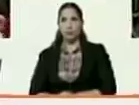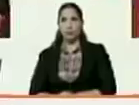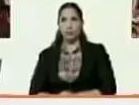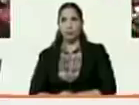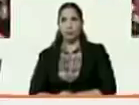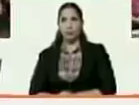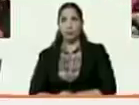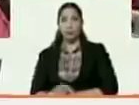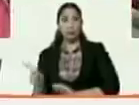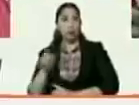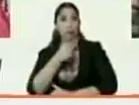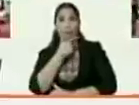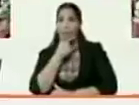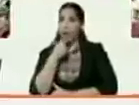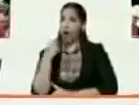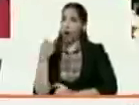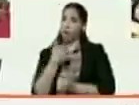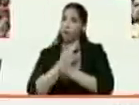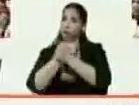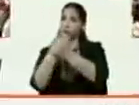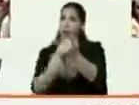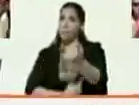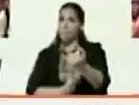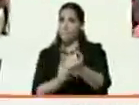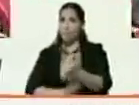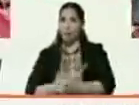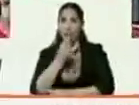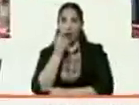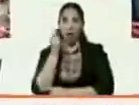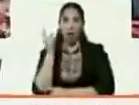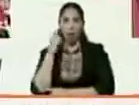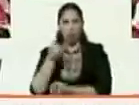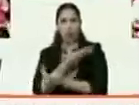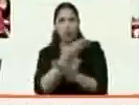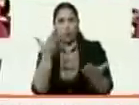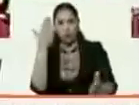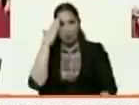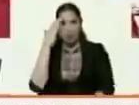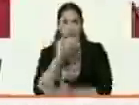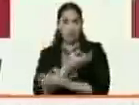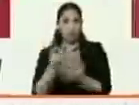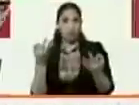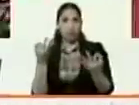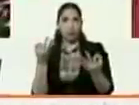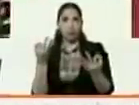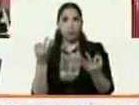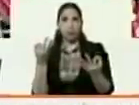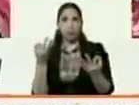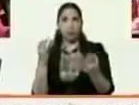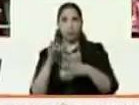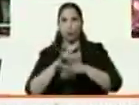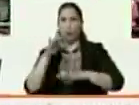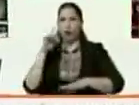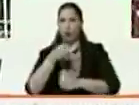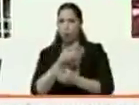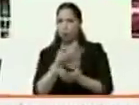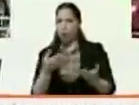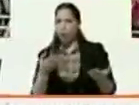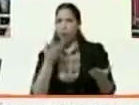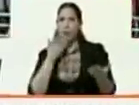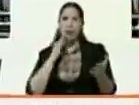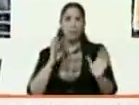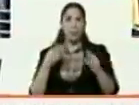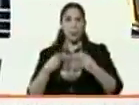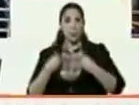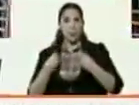No es fácil, queridos hermanos y queridas hermanas. Ustedes lo saben perfectamente. Les ha tocado a ustedes